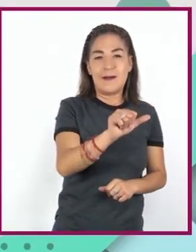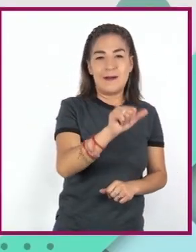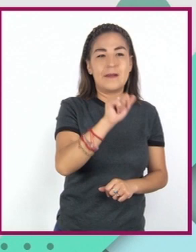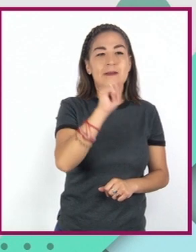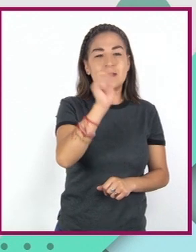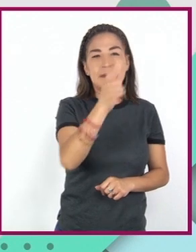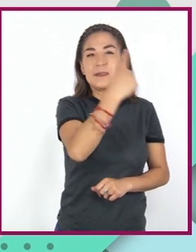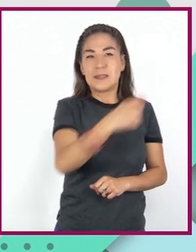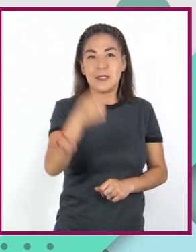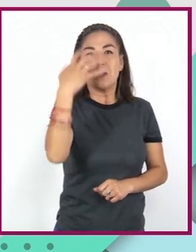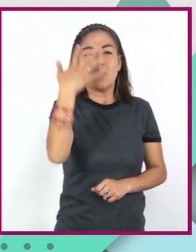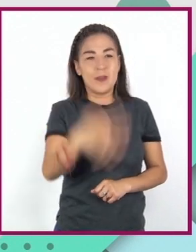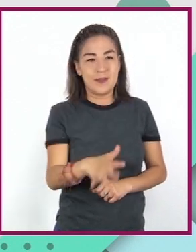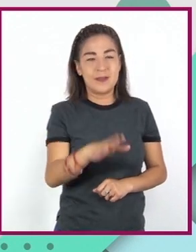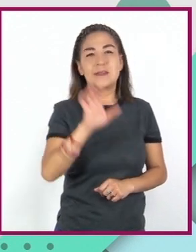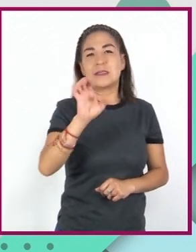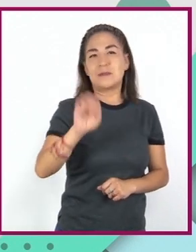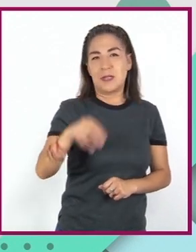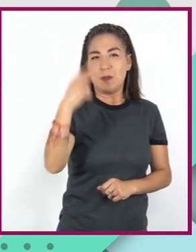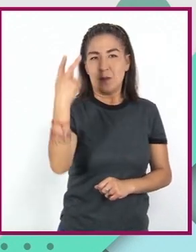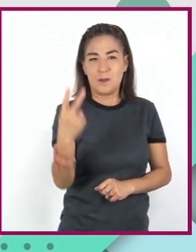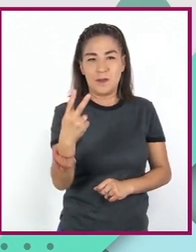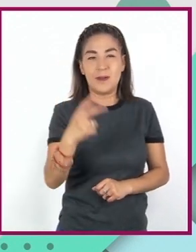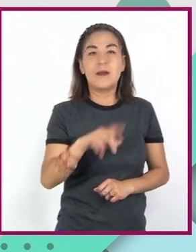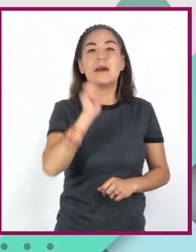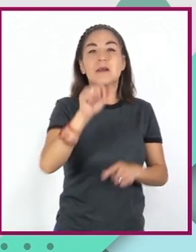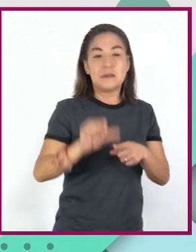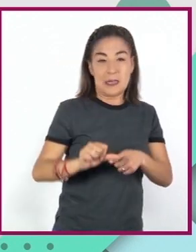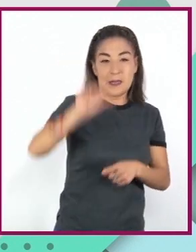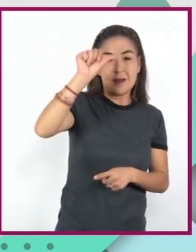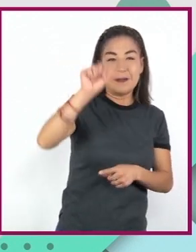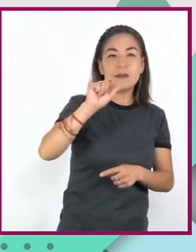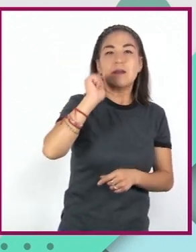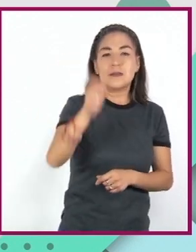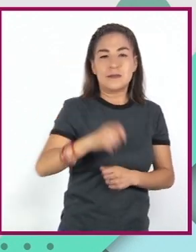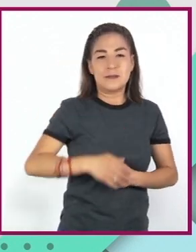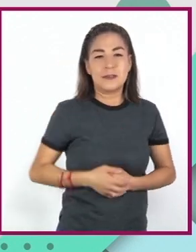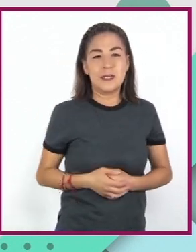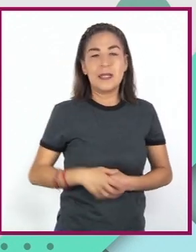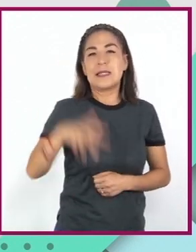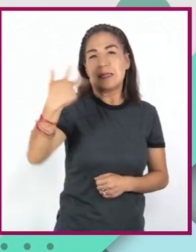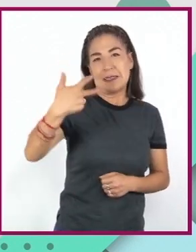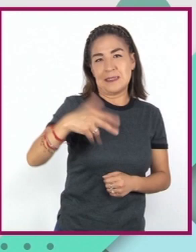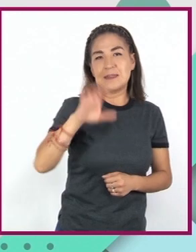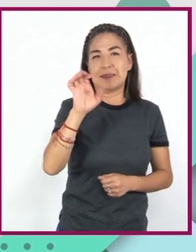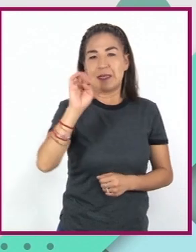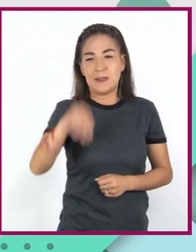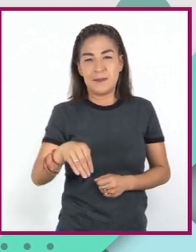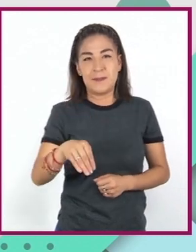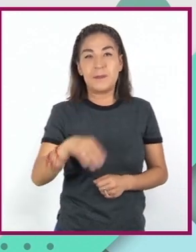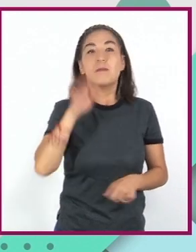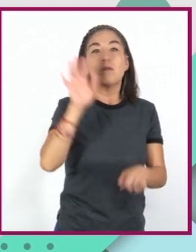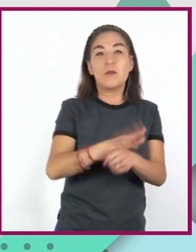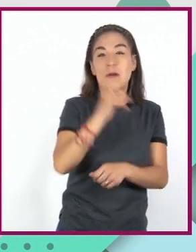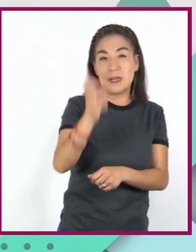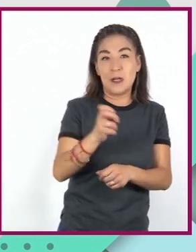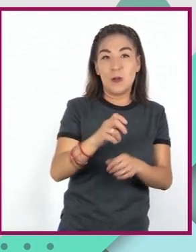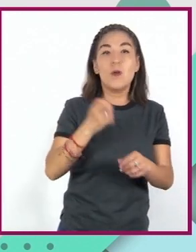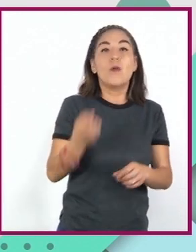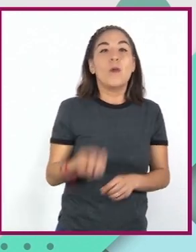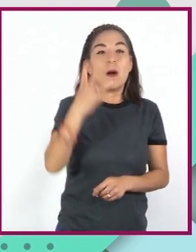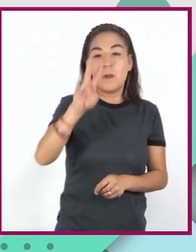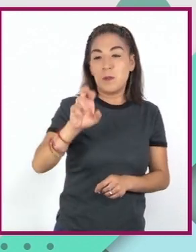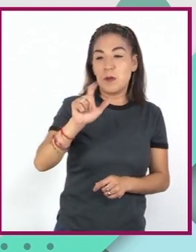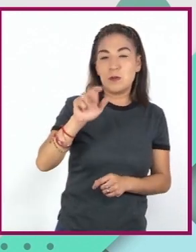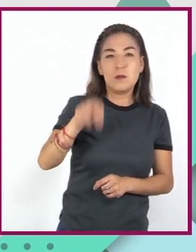110 centímetros cuadrados. La altura del prisma es 13 centímetros, por lo que el volumen